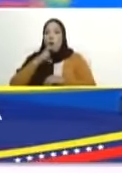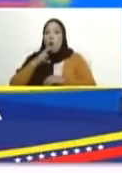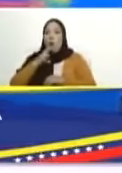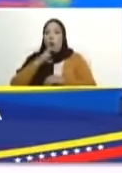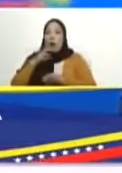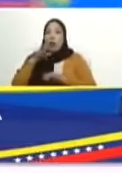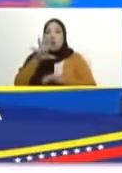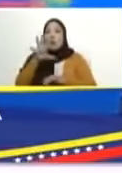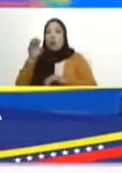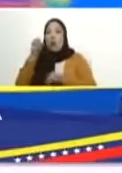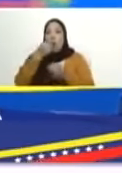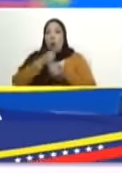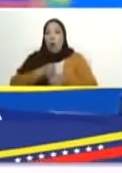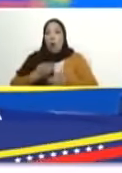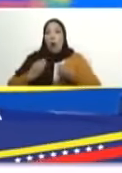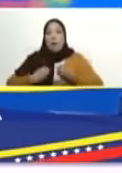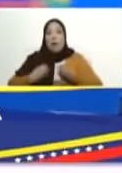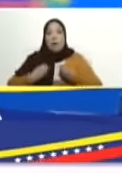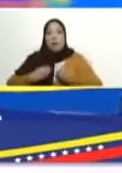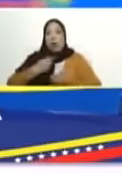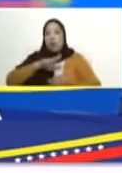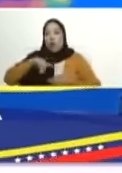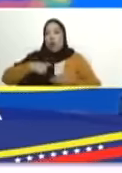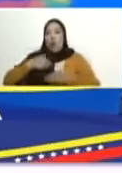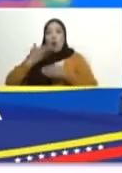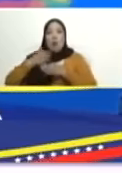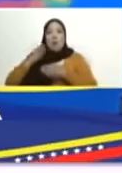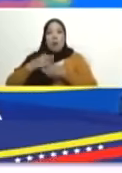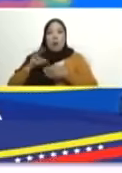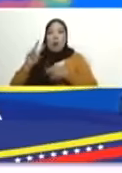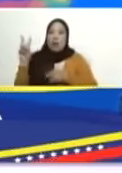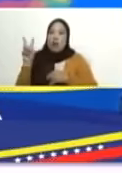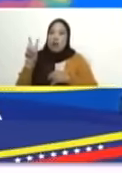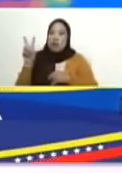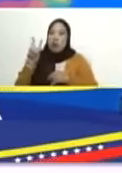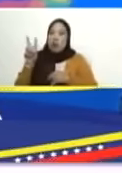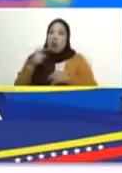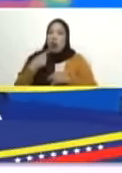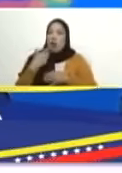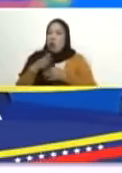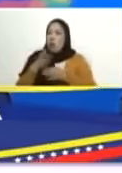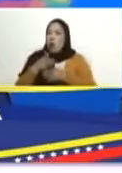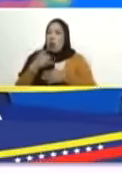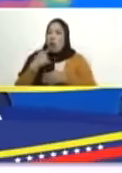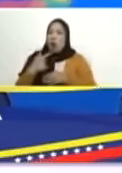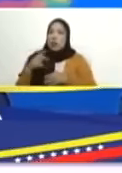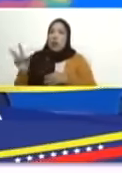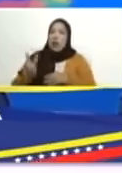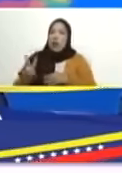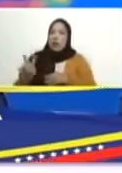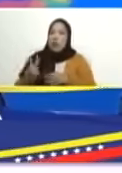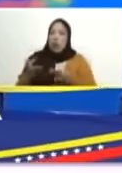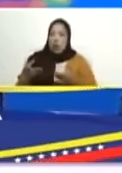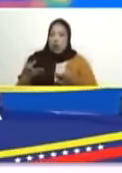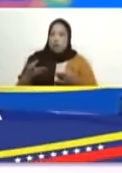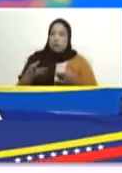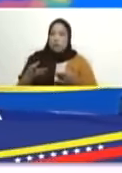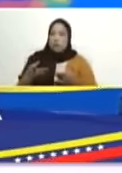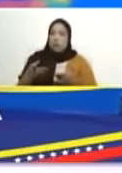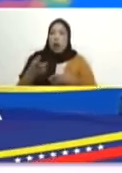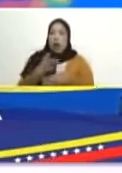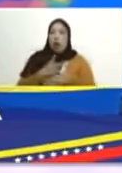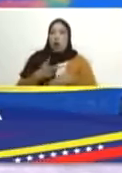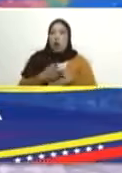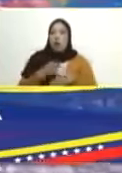estado por 50 años, es nuestro, no importa los títulos de Venezuela, no importa lo que diga Venezuela. Pero más adelante dice: si hay algún